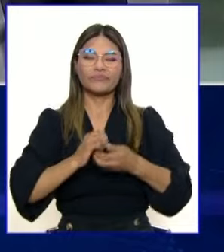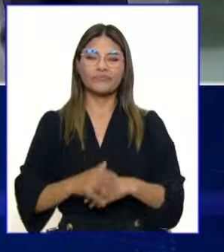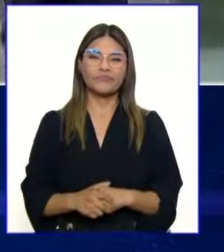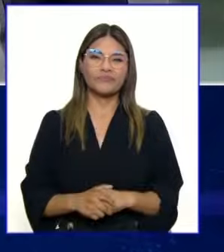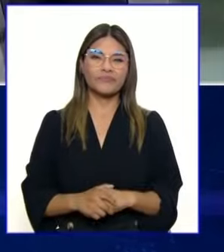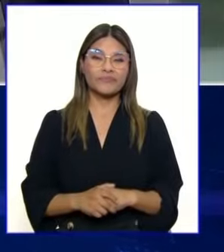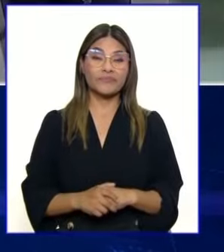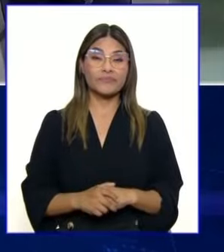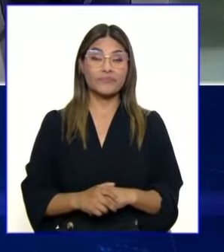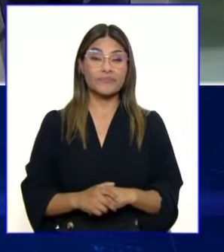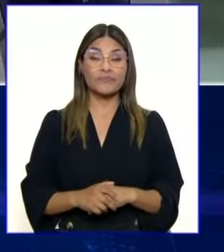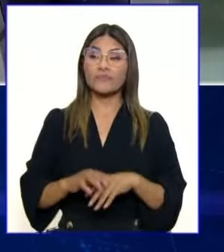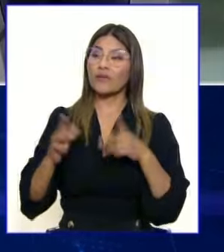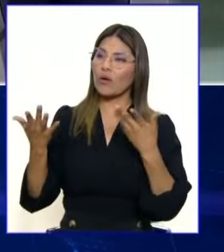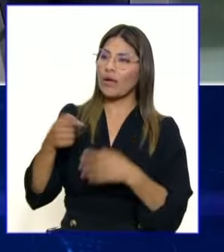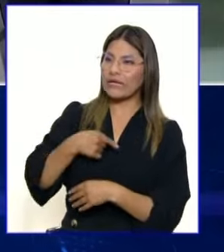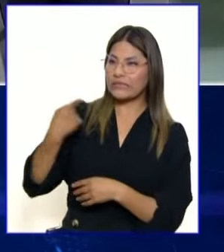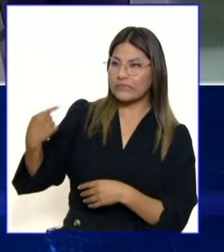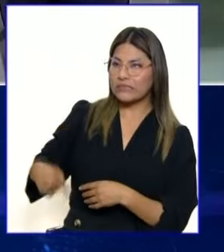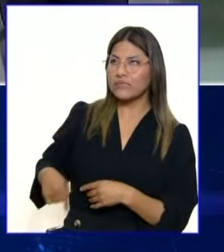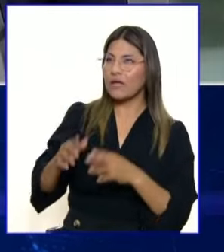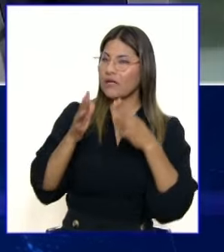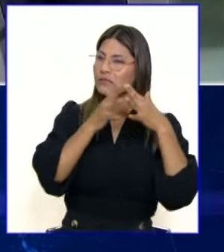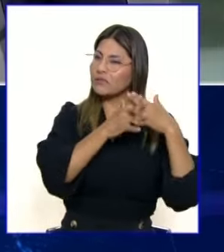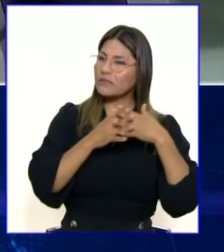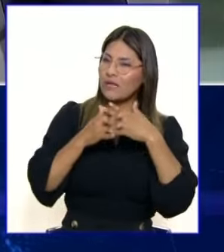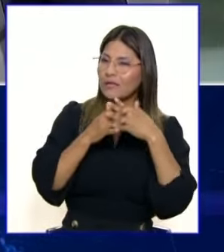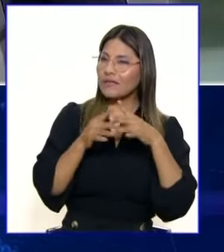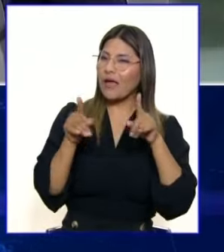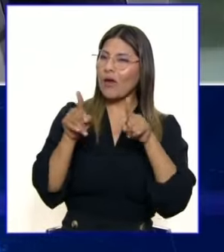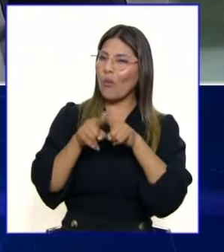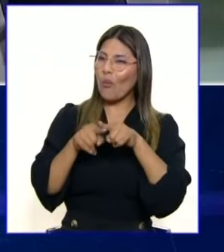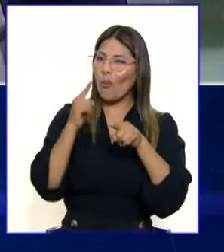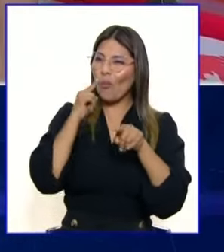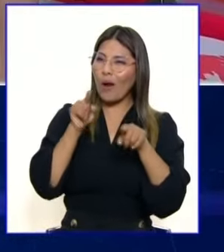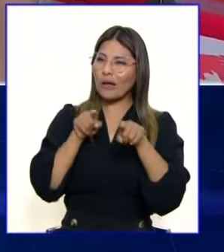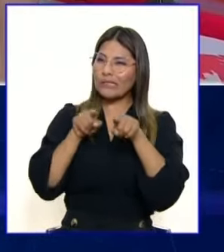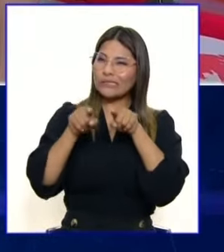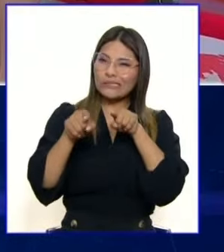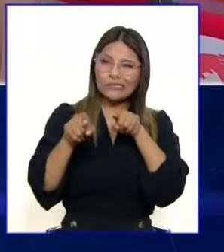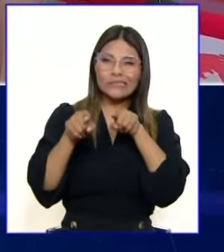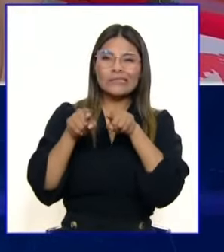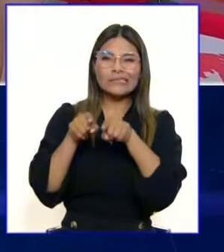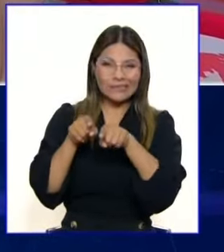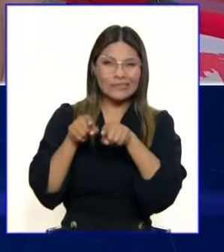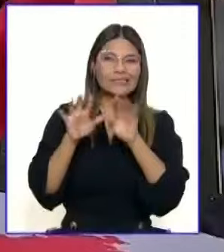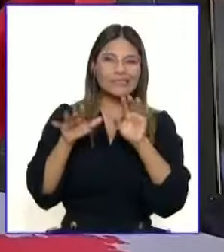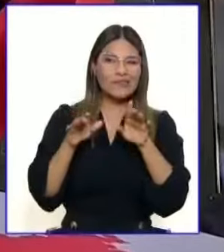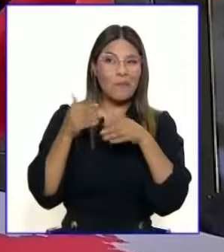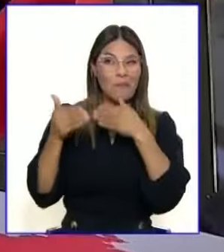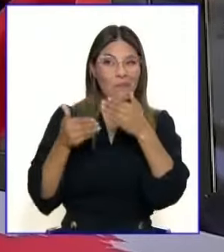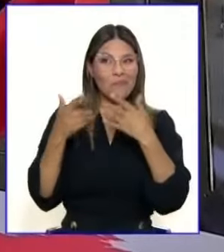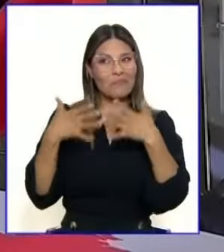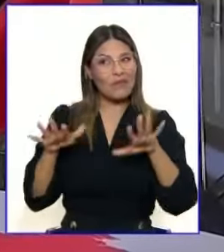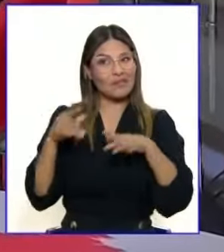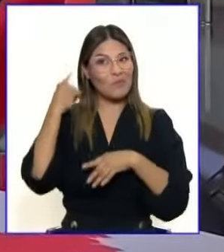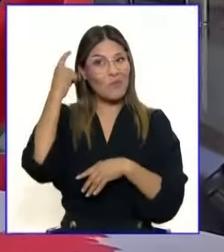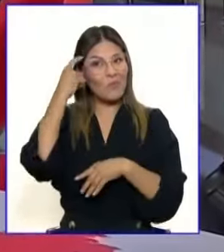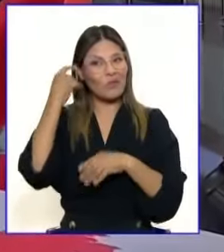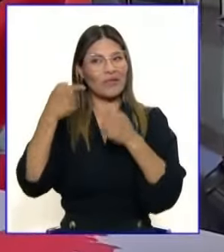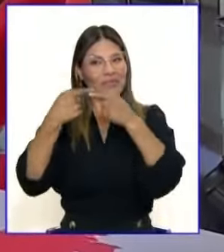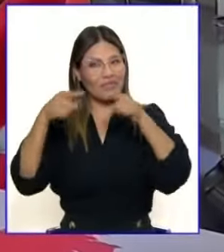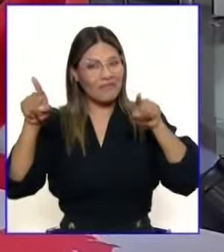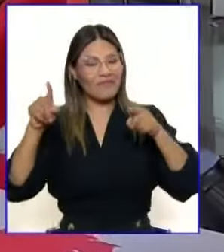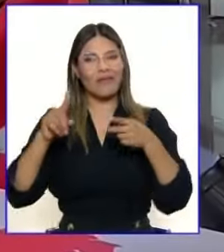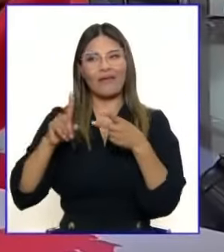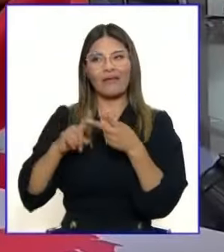sistémica entre China y los Estados Unidos. Estamos hablando de una competencia que es además multidimensional porque se manifiesta en el campo político,